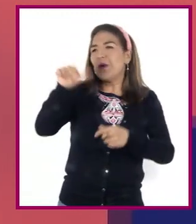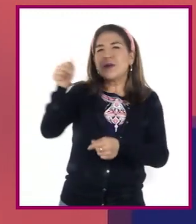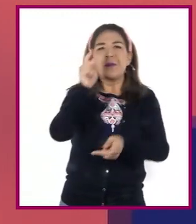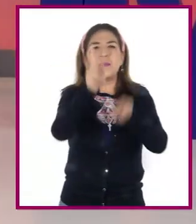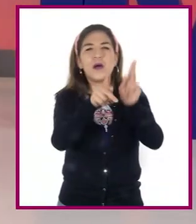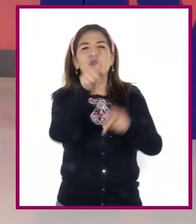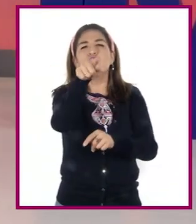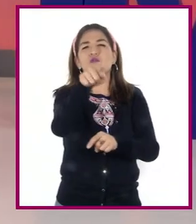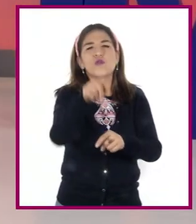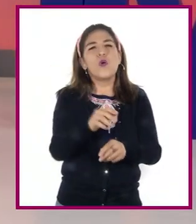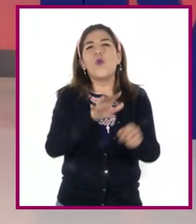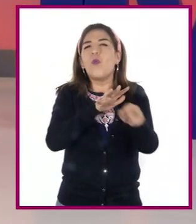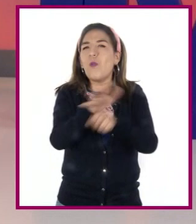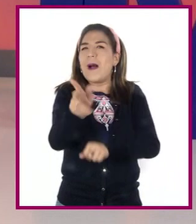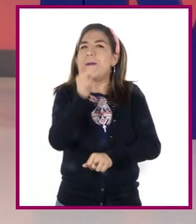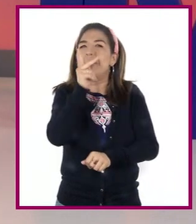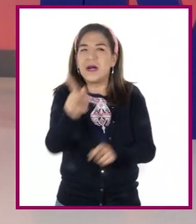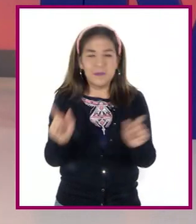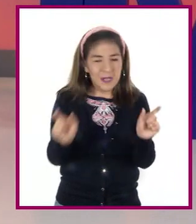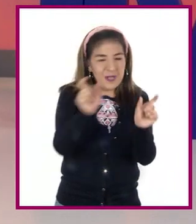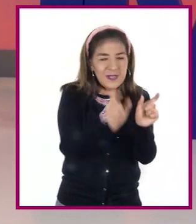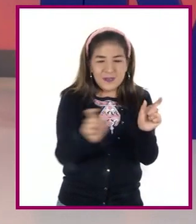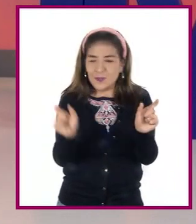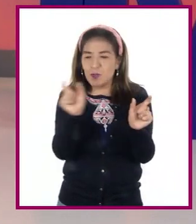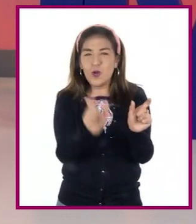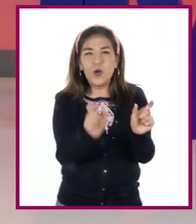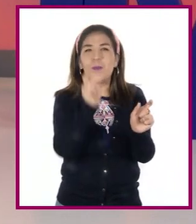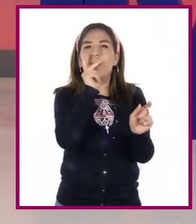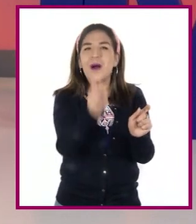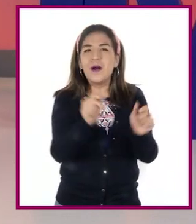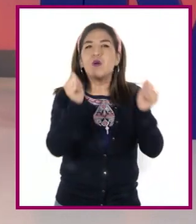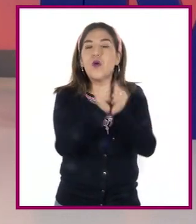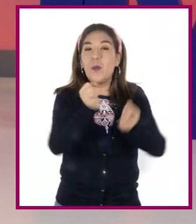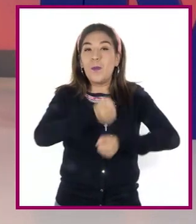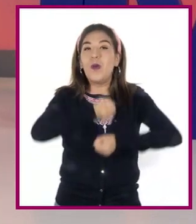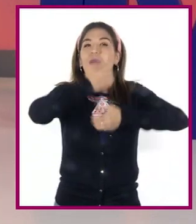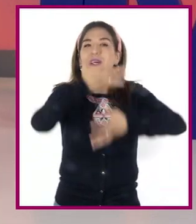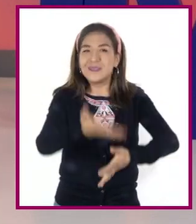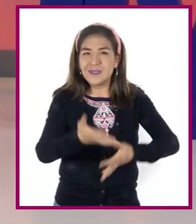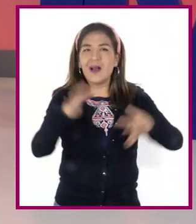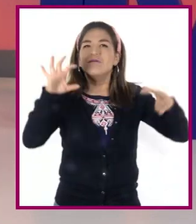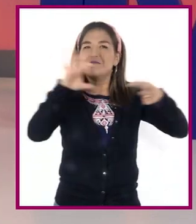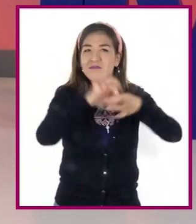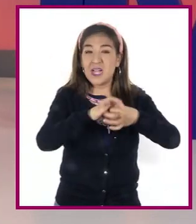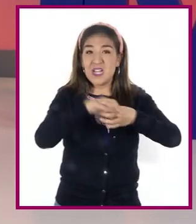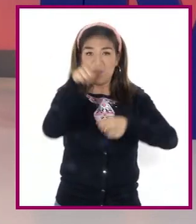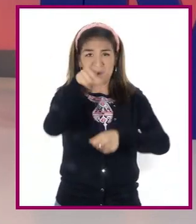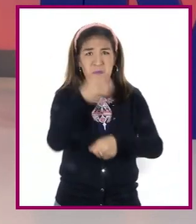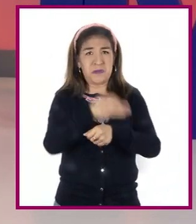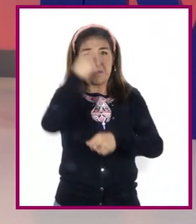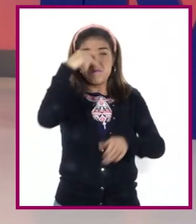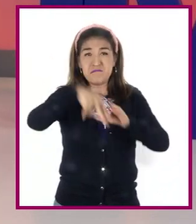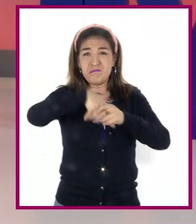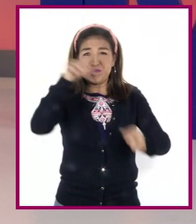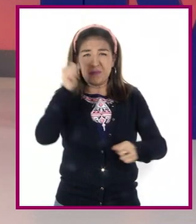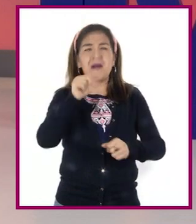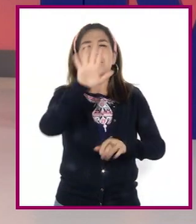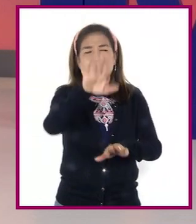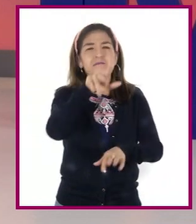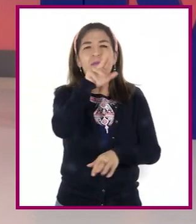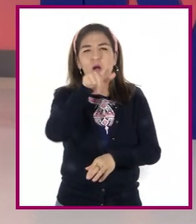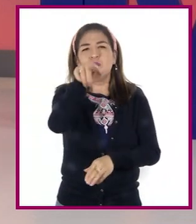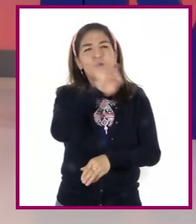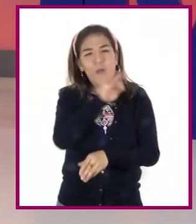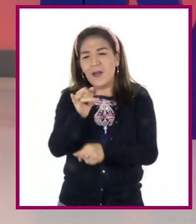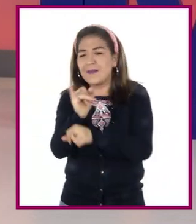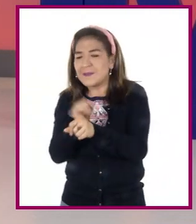lo describirían. ¿Cómo construirían un poema al respecto? Si no se les ocurre nada, pueden buscar imágenes